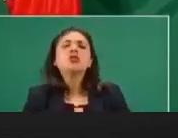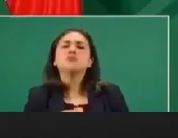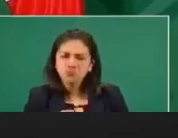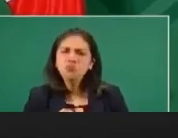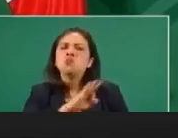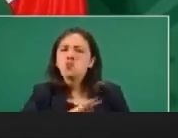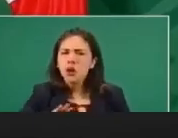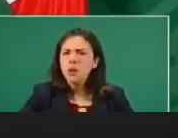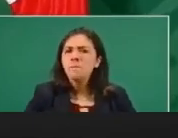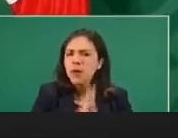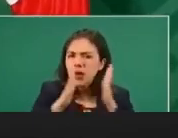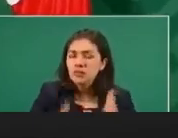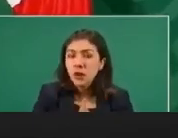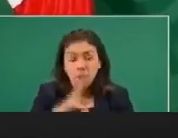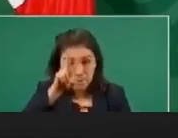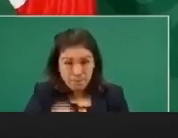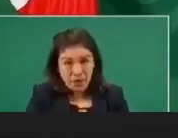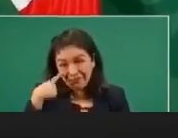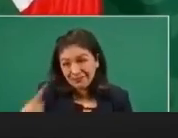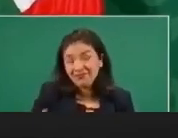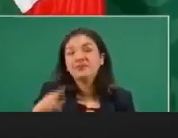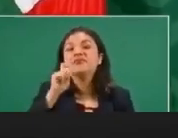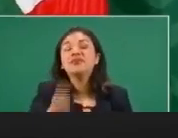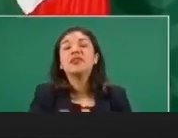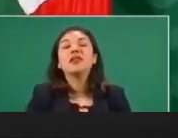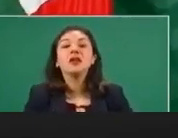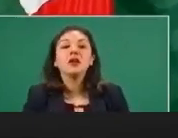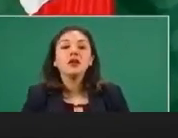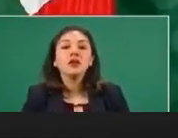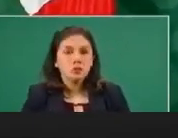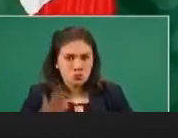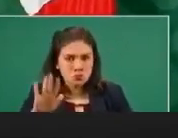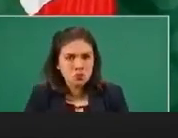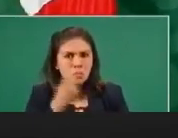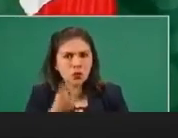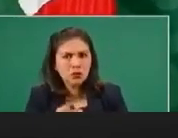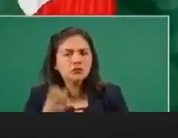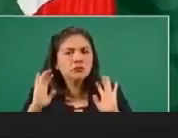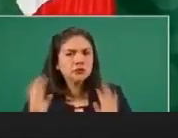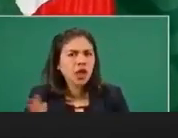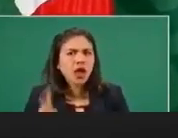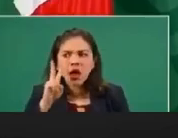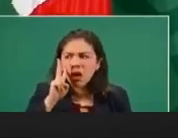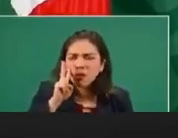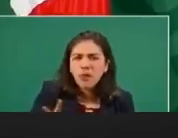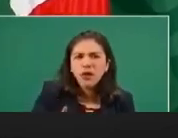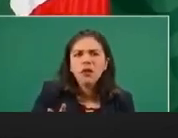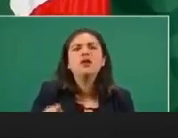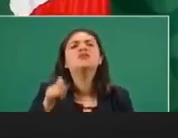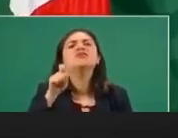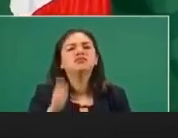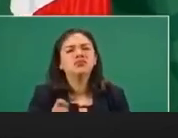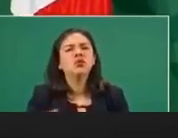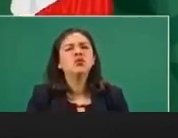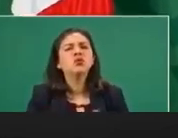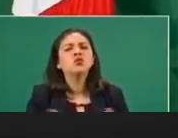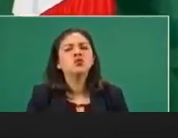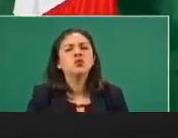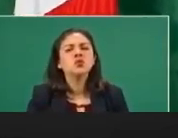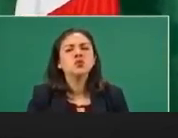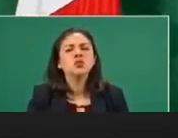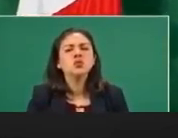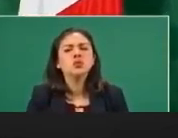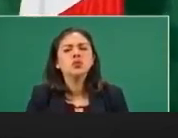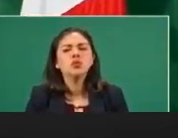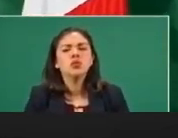participando, tan es así que por eso se habla de el poder de los nacos,